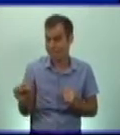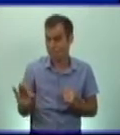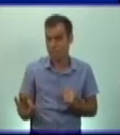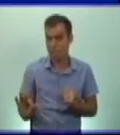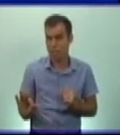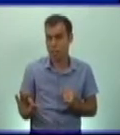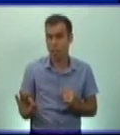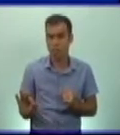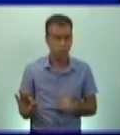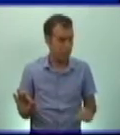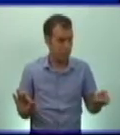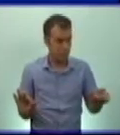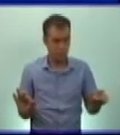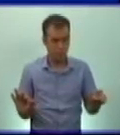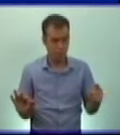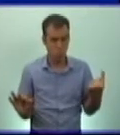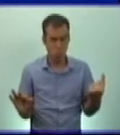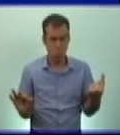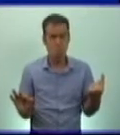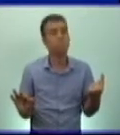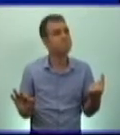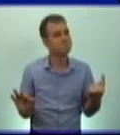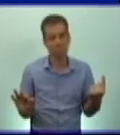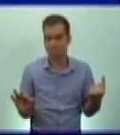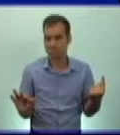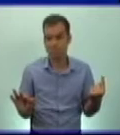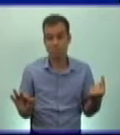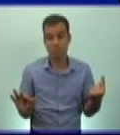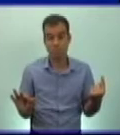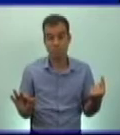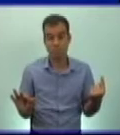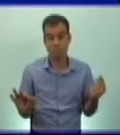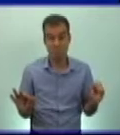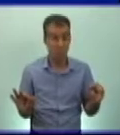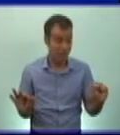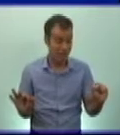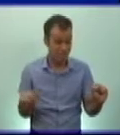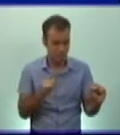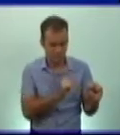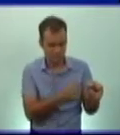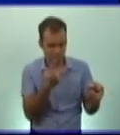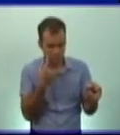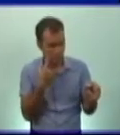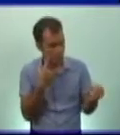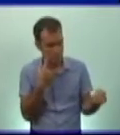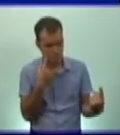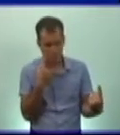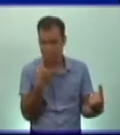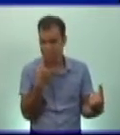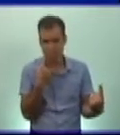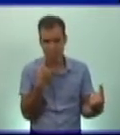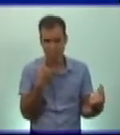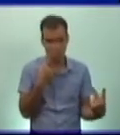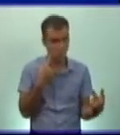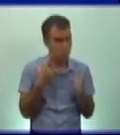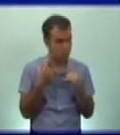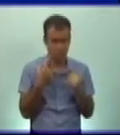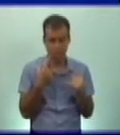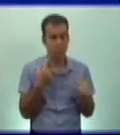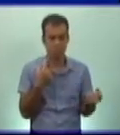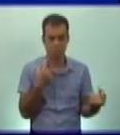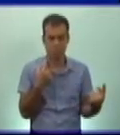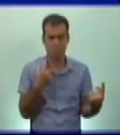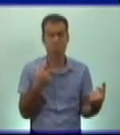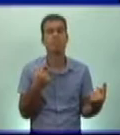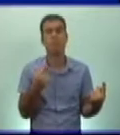solamente tengo 1, porque recuerden que el símbolo del azufre me dice que tengo un solo átomo de él en la composición de esta